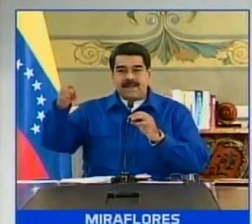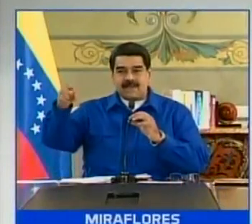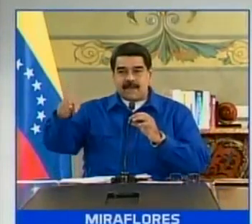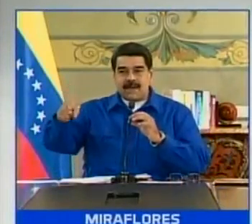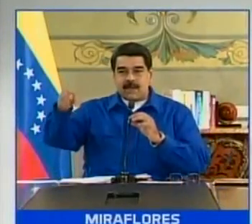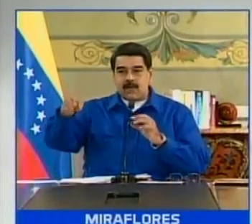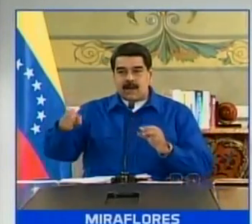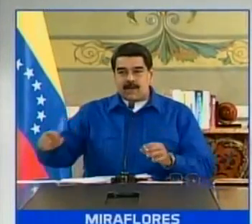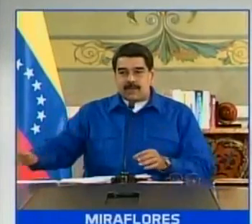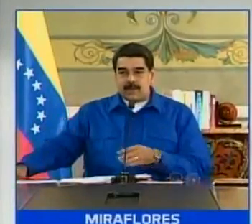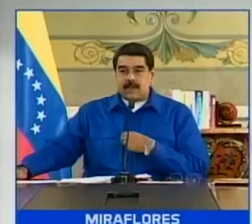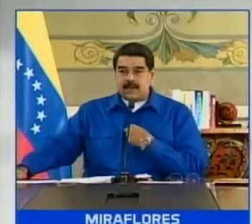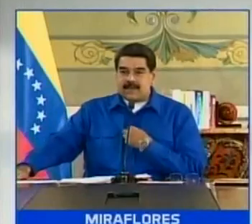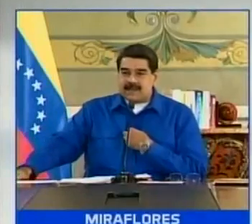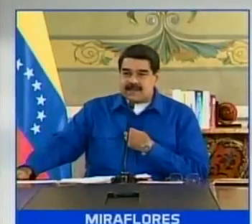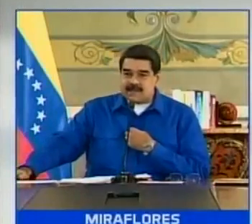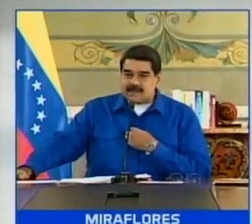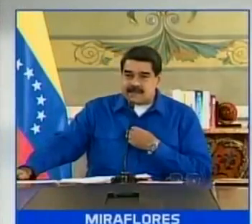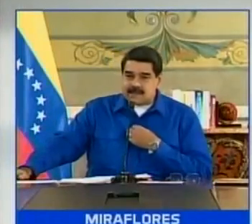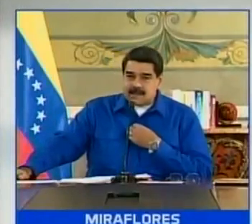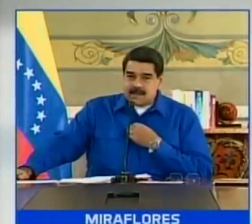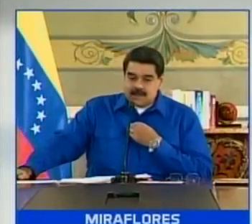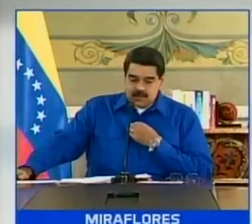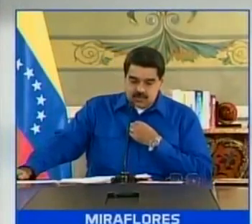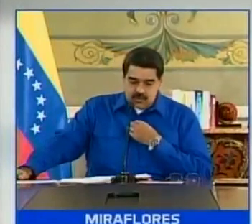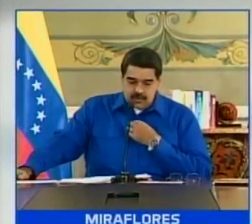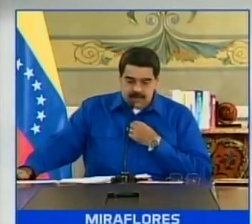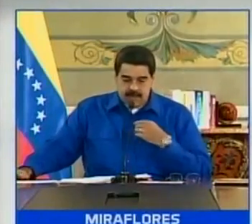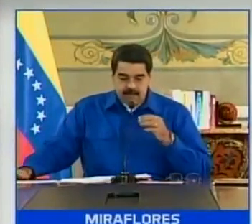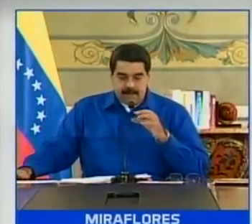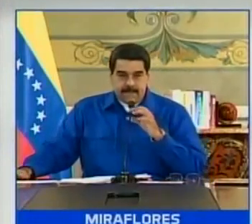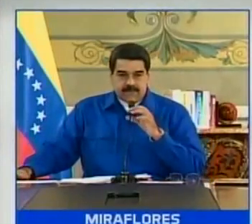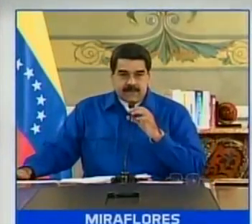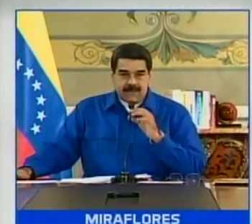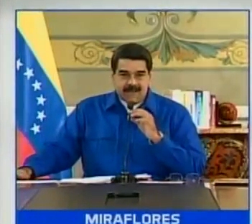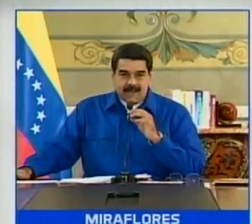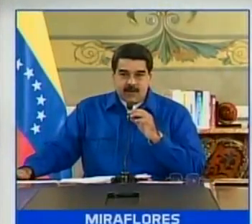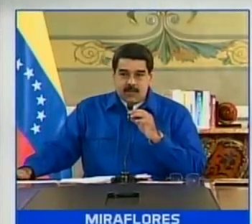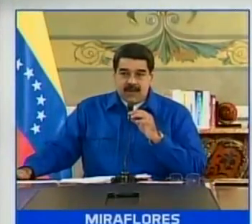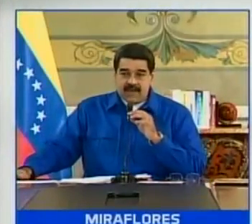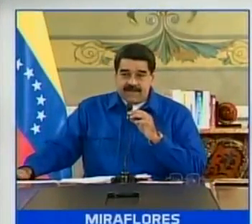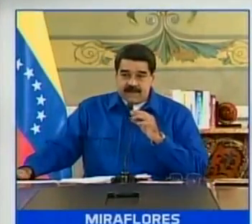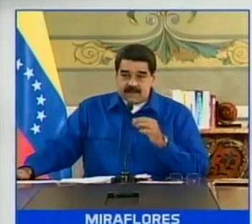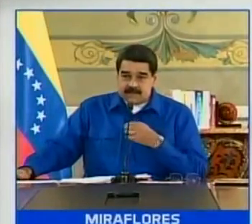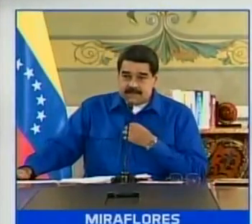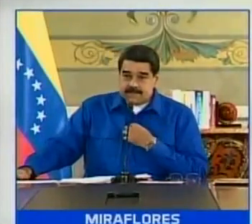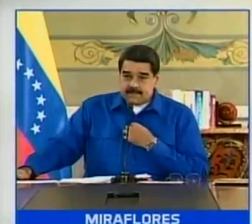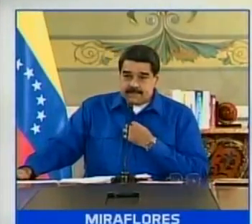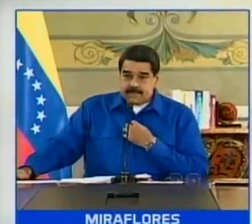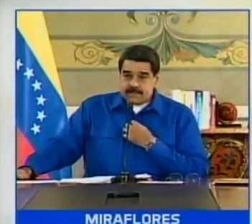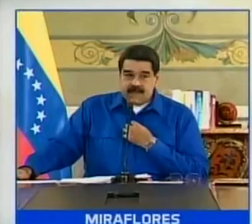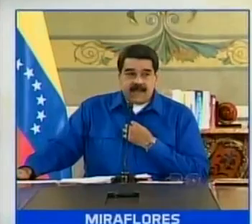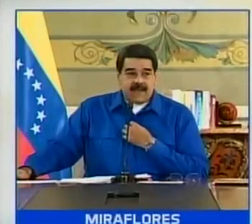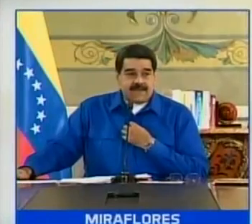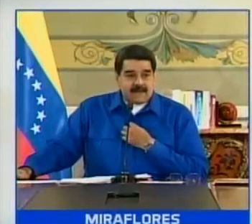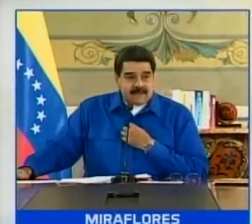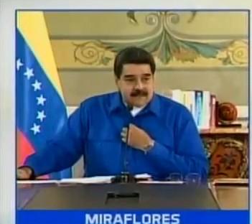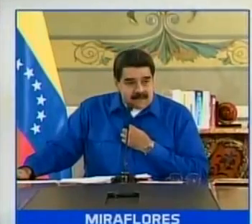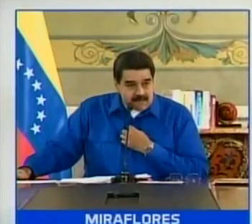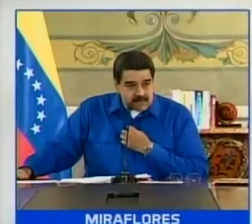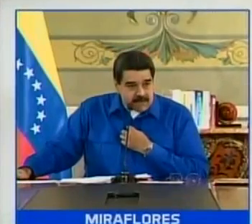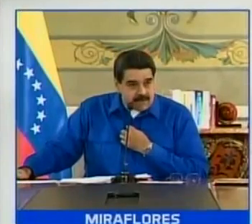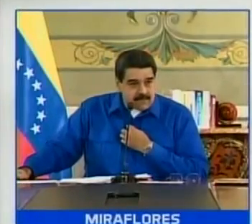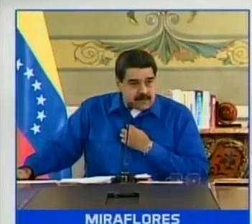porque ahí empezaba él a buscar las novedades. Y tiene que ser así. Nosotros que tenemos responsabilidades como jefes y